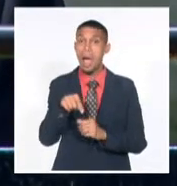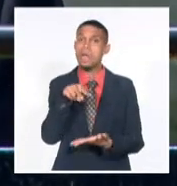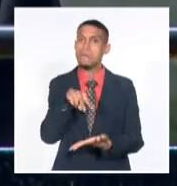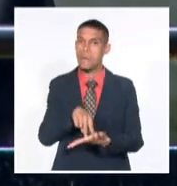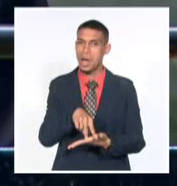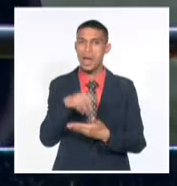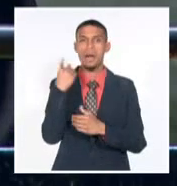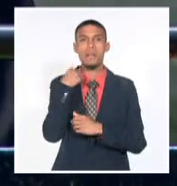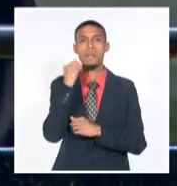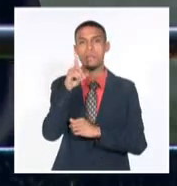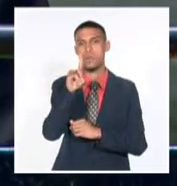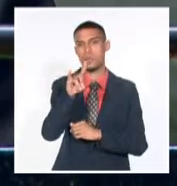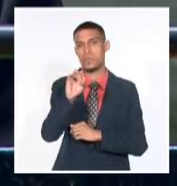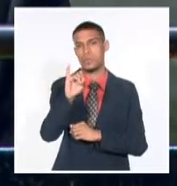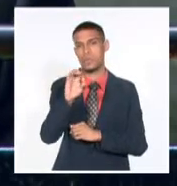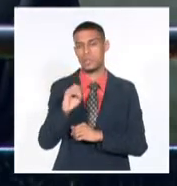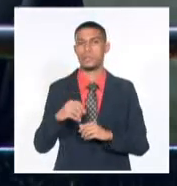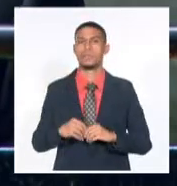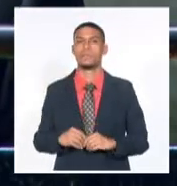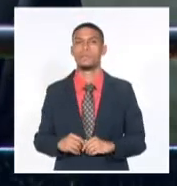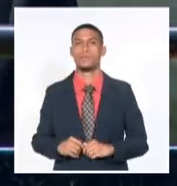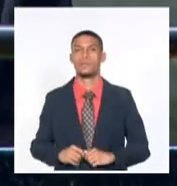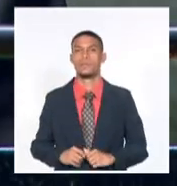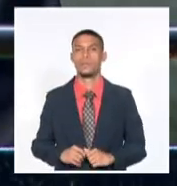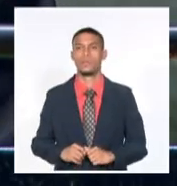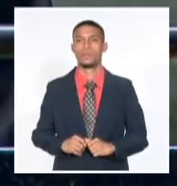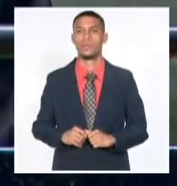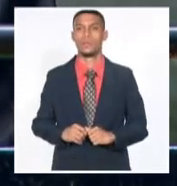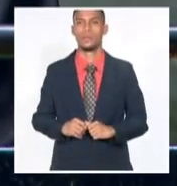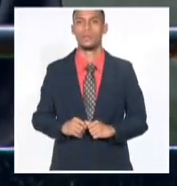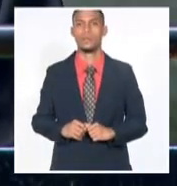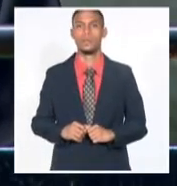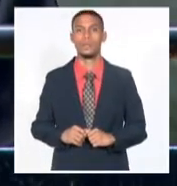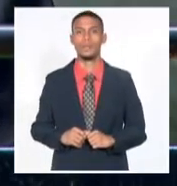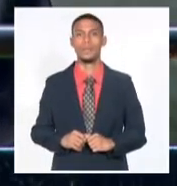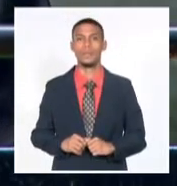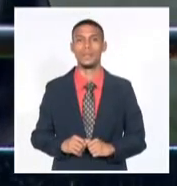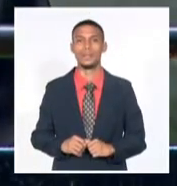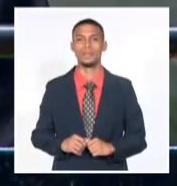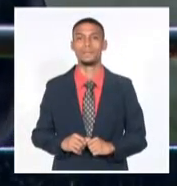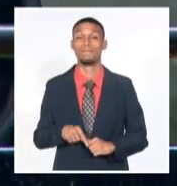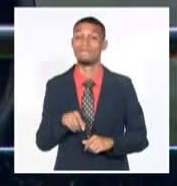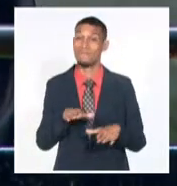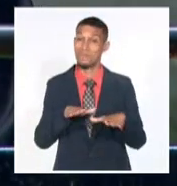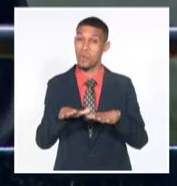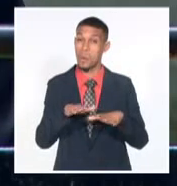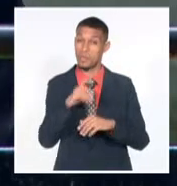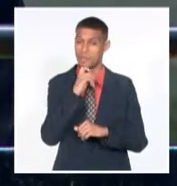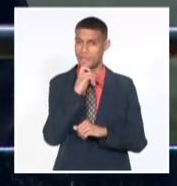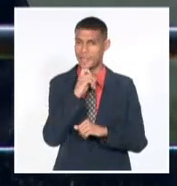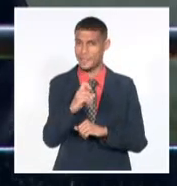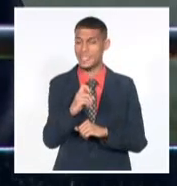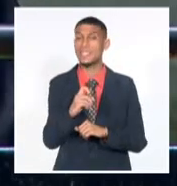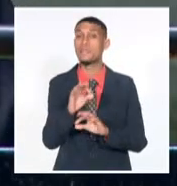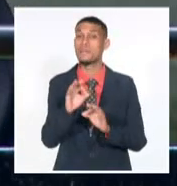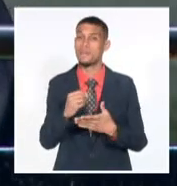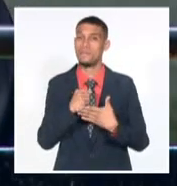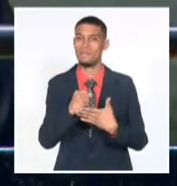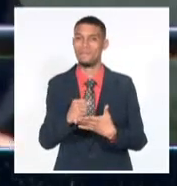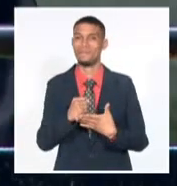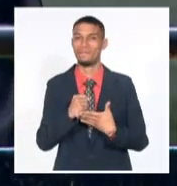1960. En este momento trágico, reitero todo el apoyo y solidaridad de